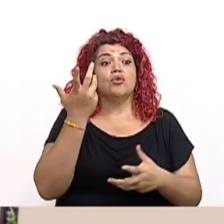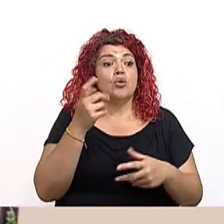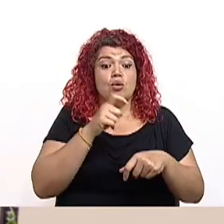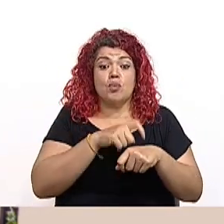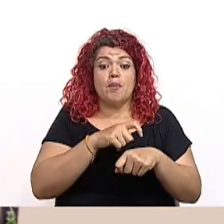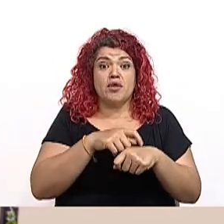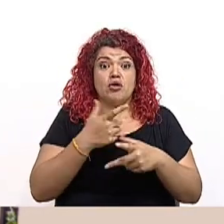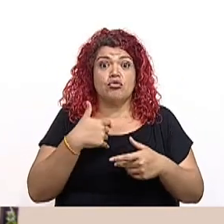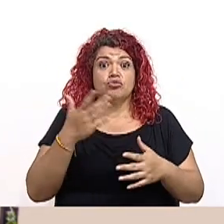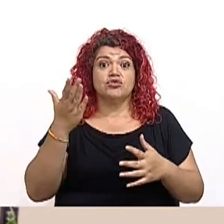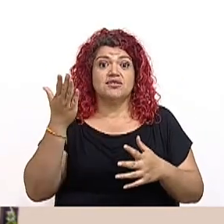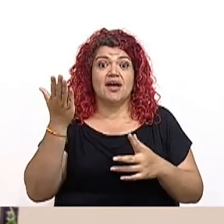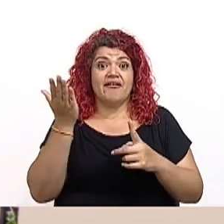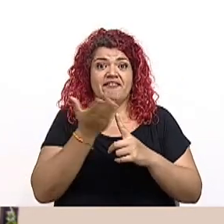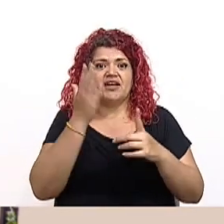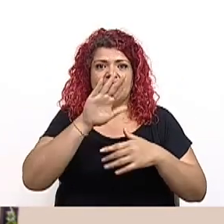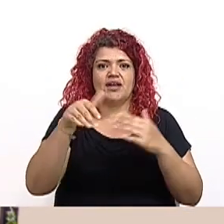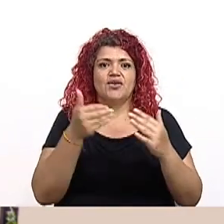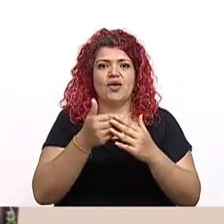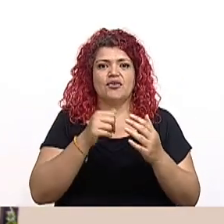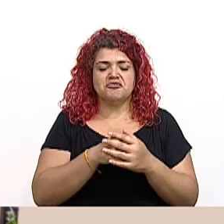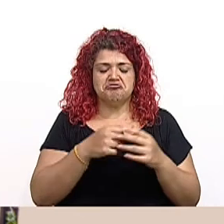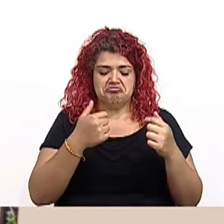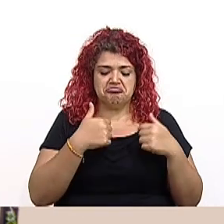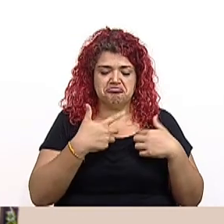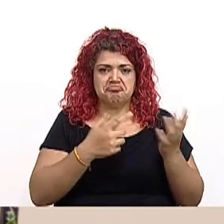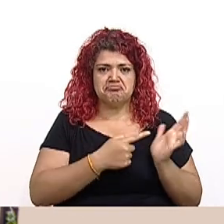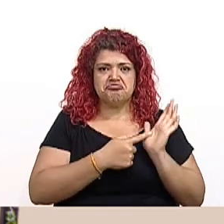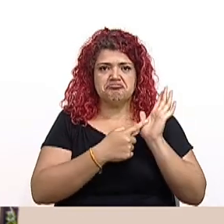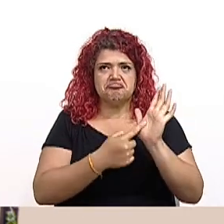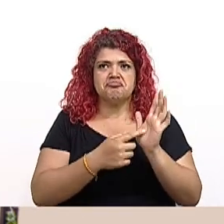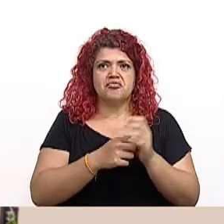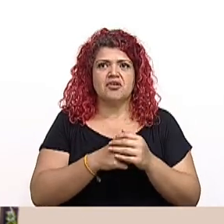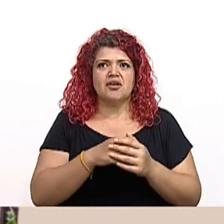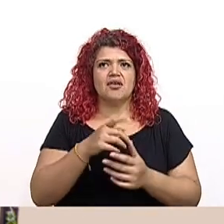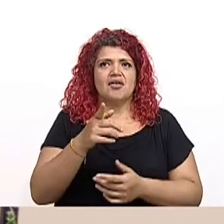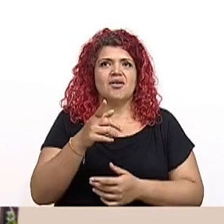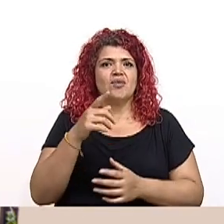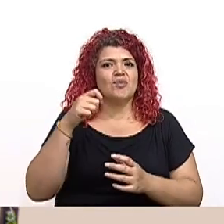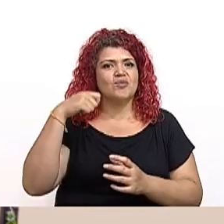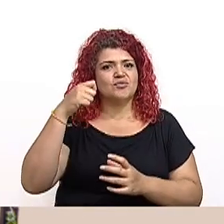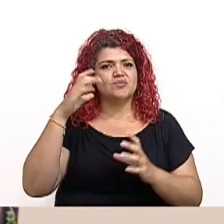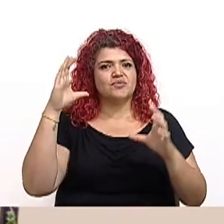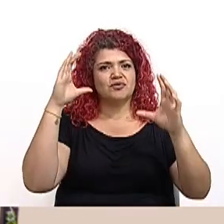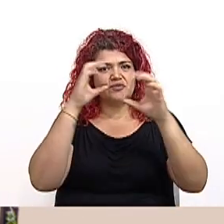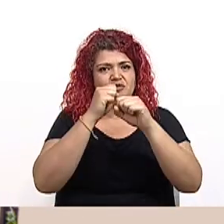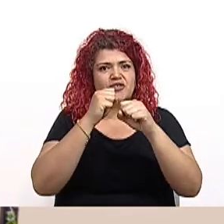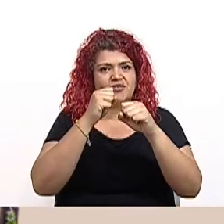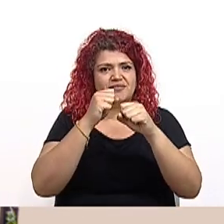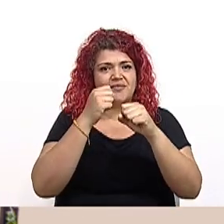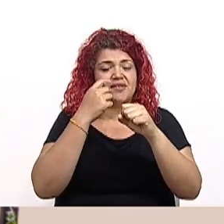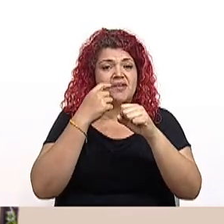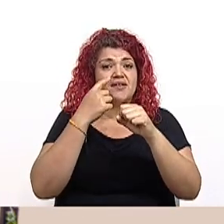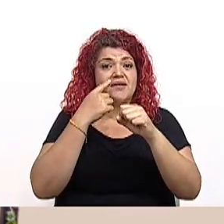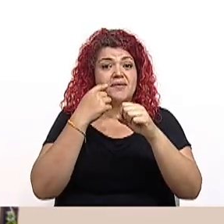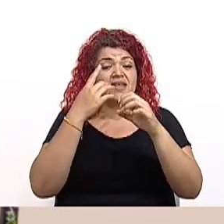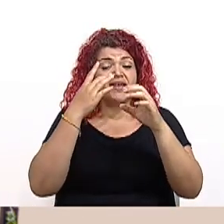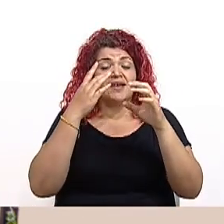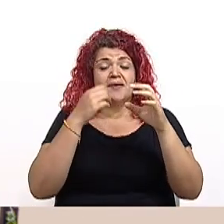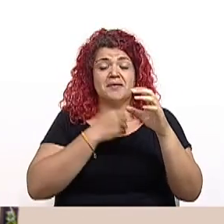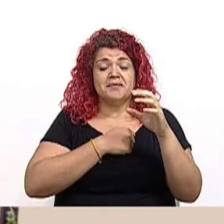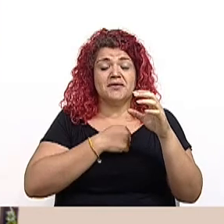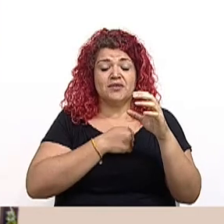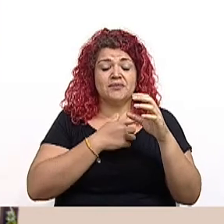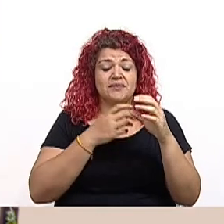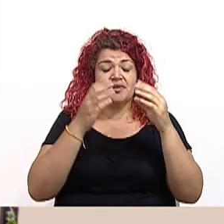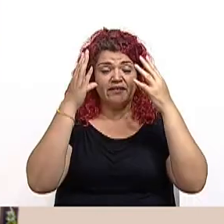nos afecta a todos. Voy a presentarles a ustedes a Lucía, que nos trae una cápsula informativa para el día de hoy. Hoy nos quitaron a Juan y nos